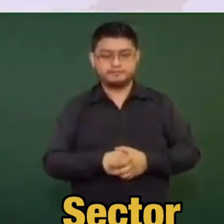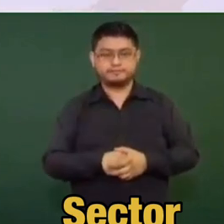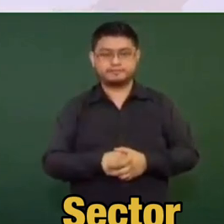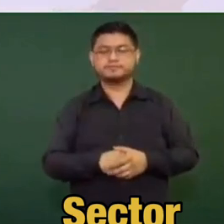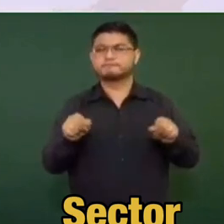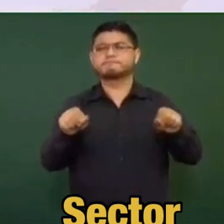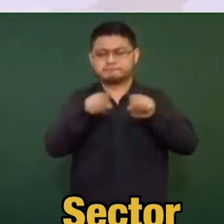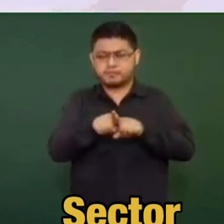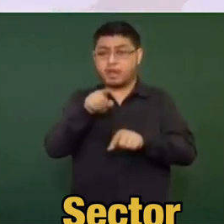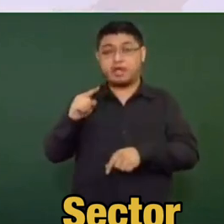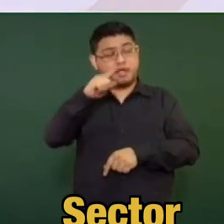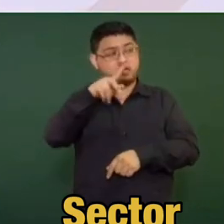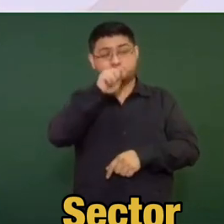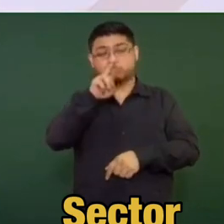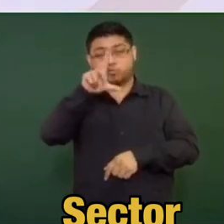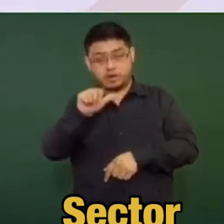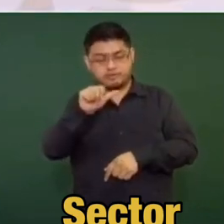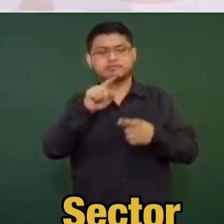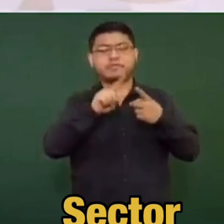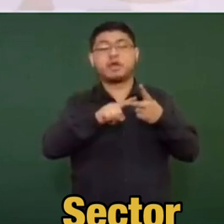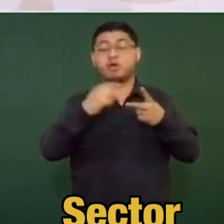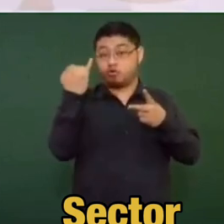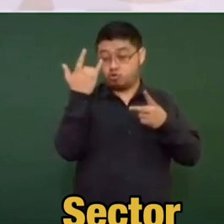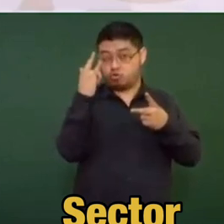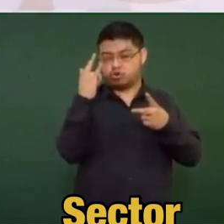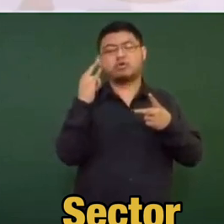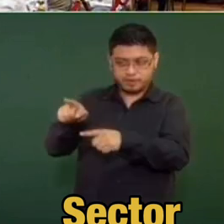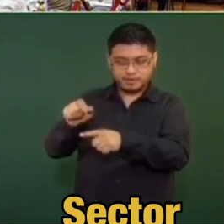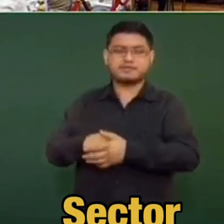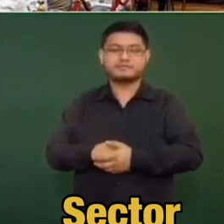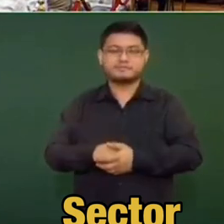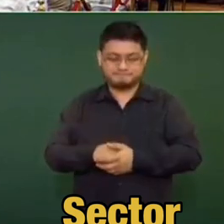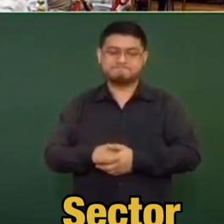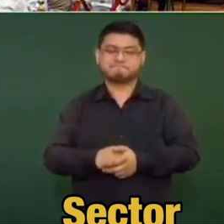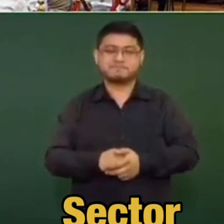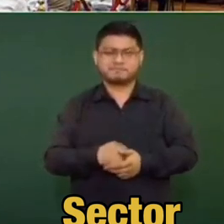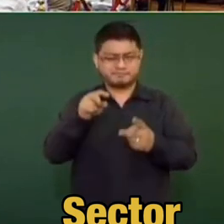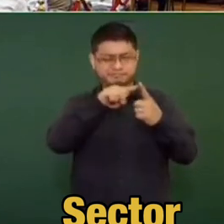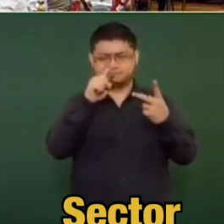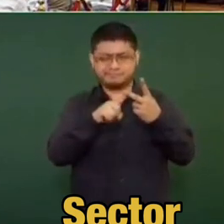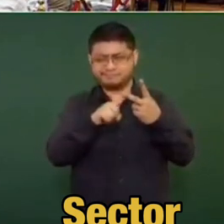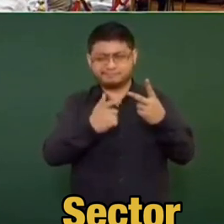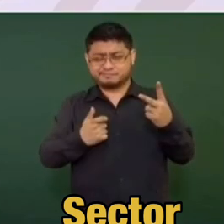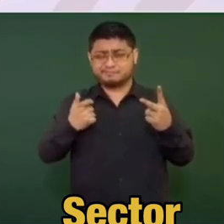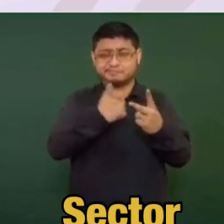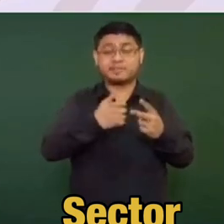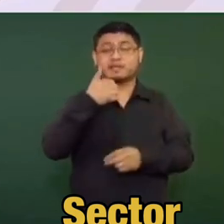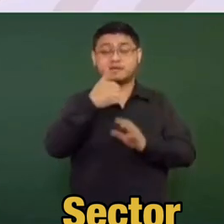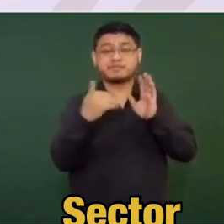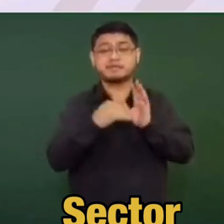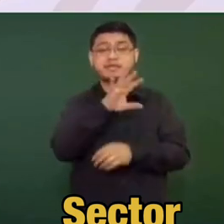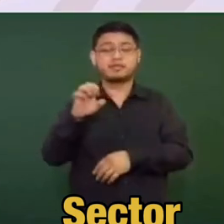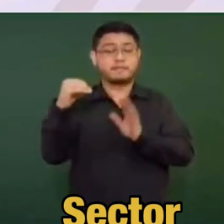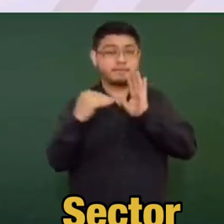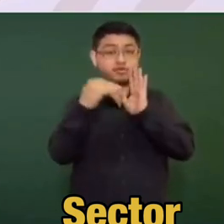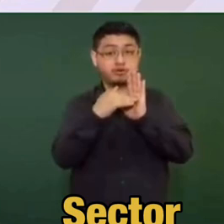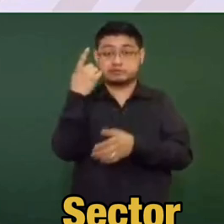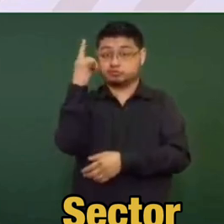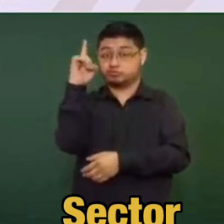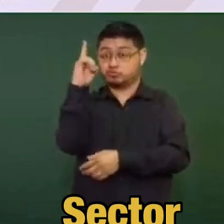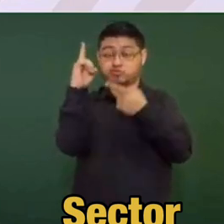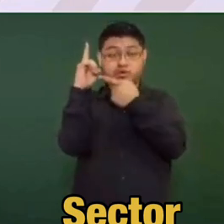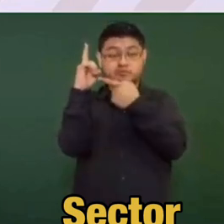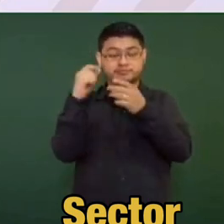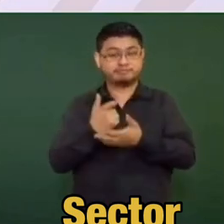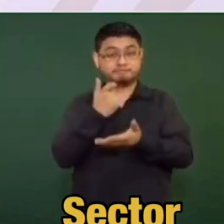estará terminada la planta coquizadora de Tula y en julio del año próximo la de Salina Cruz. Ambas con una inversión de 6.500 millones de dólares y con una